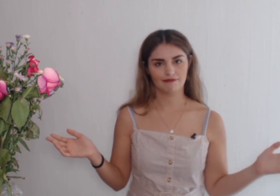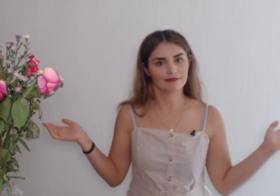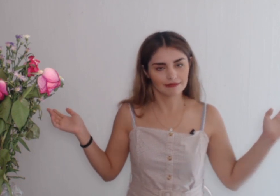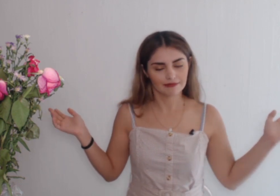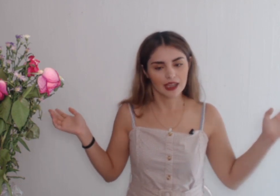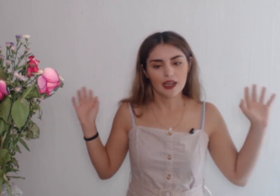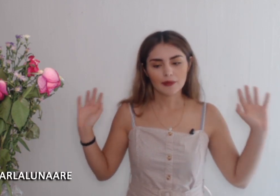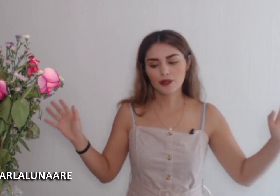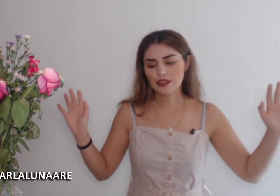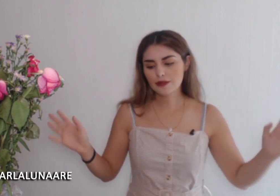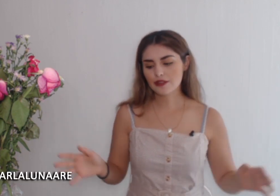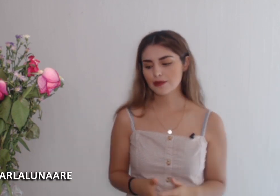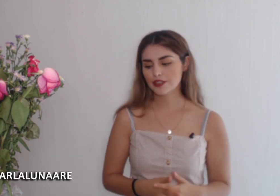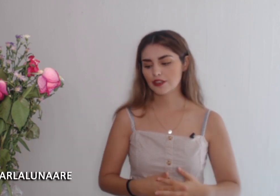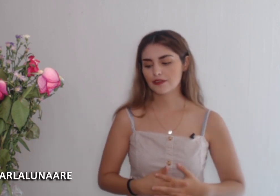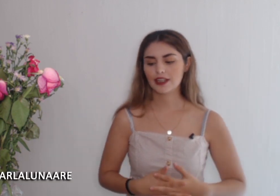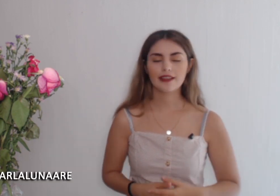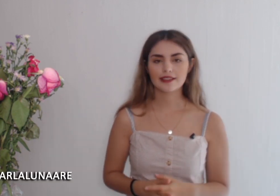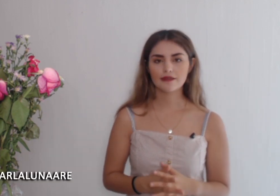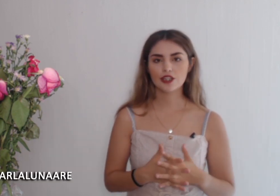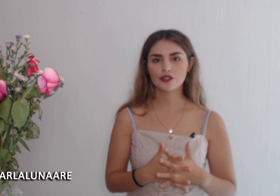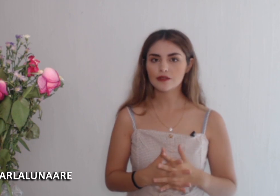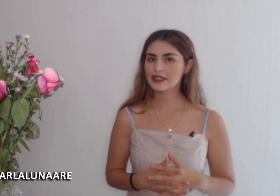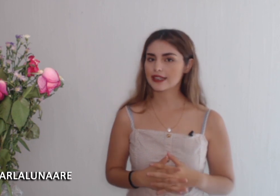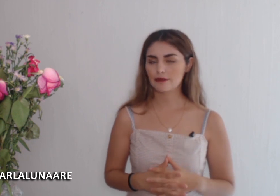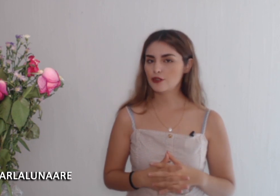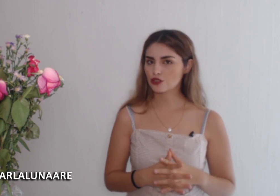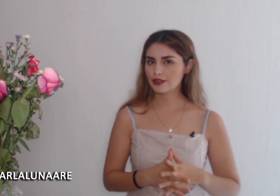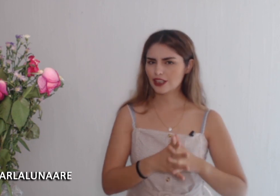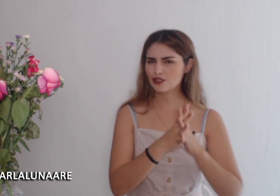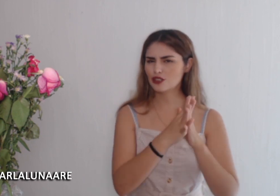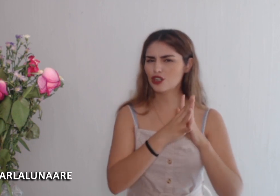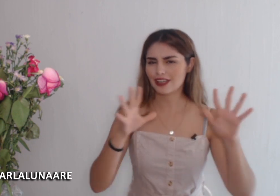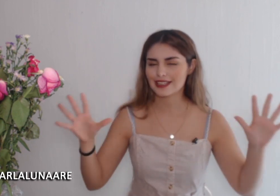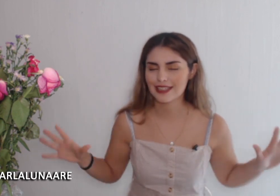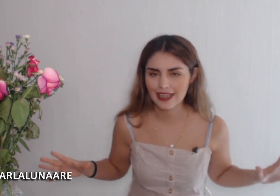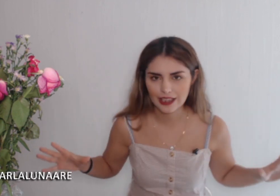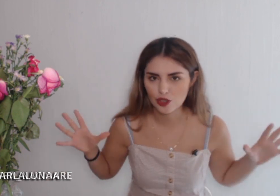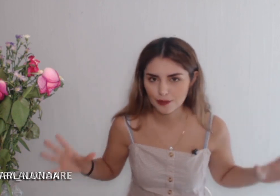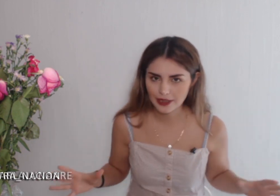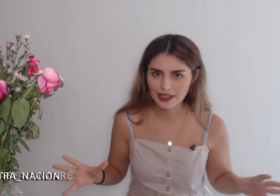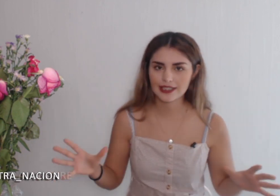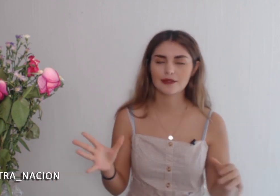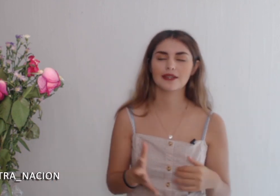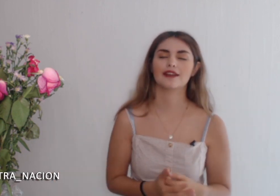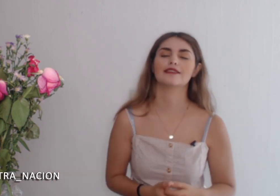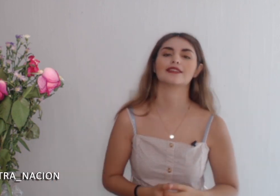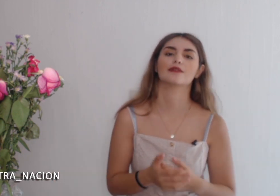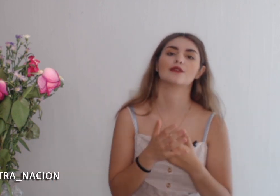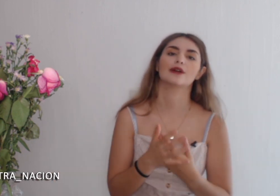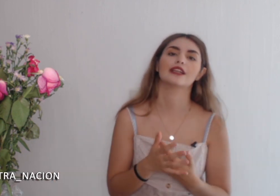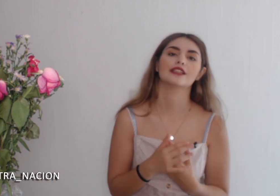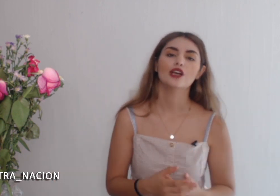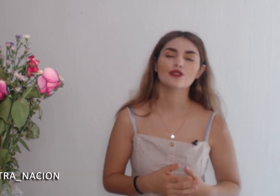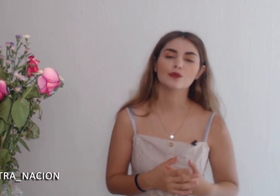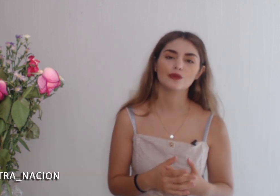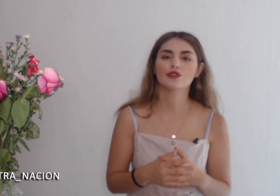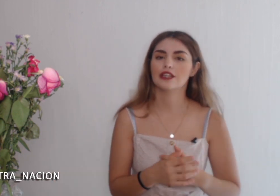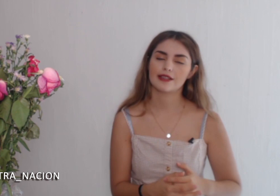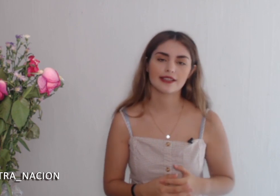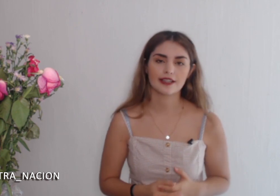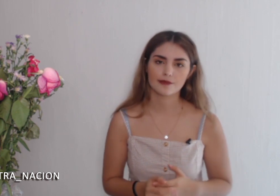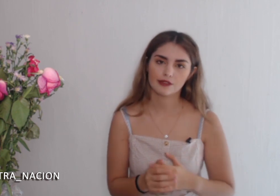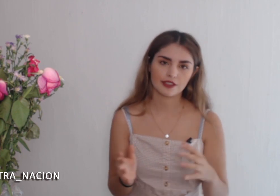Hungría. Pero bueno, amigos, estamos llegando al final de este video. No olvides dejarme en los comentarios lo que sea que opines. A mí me encanta saber cuál es tu